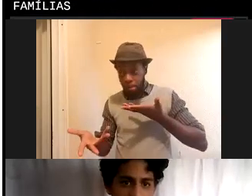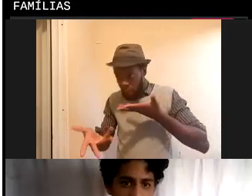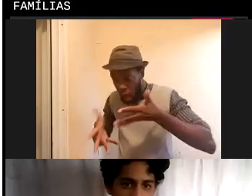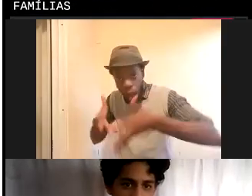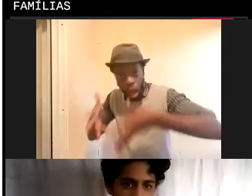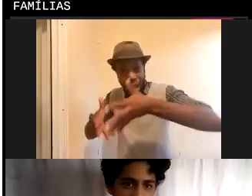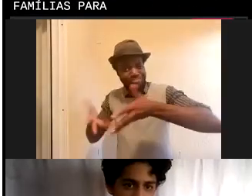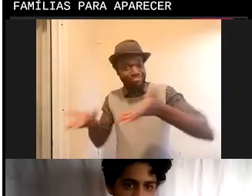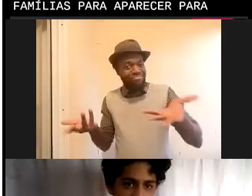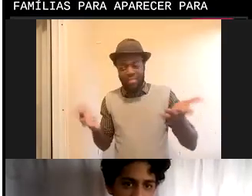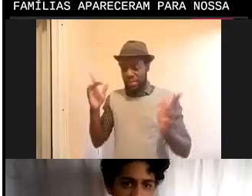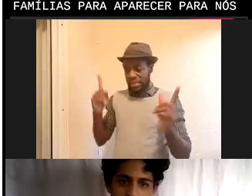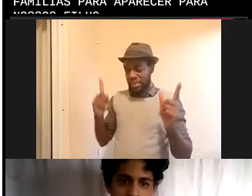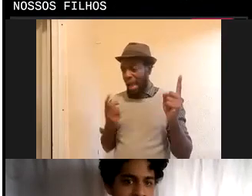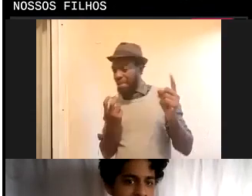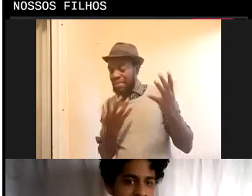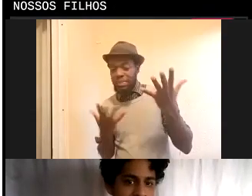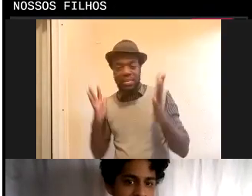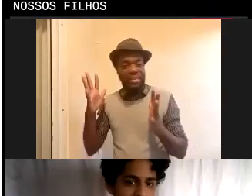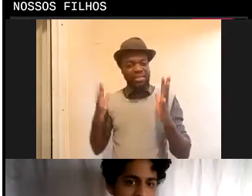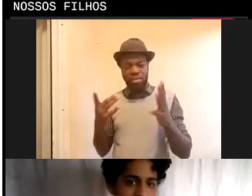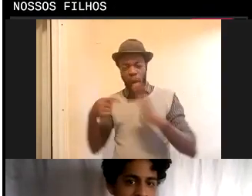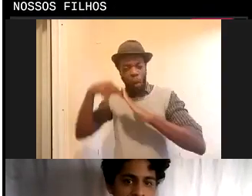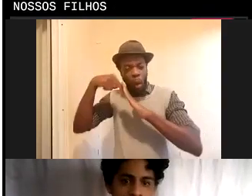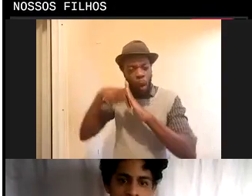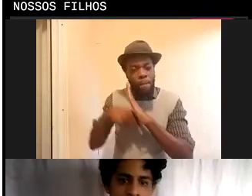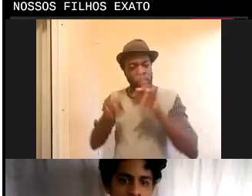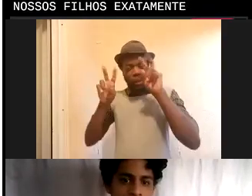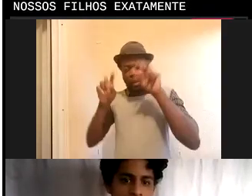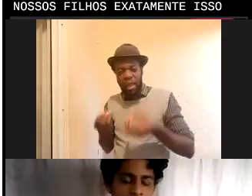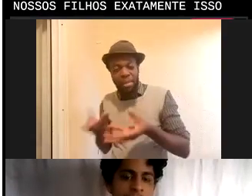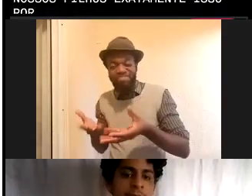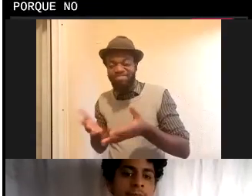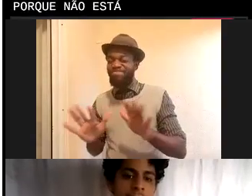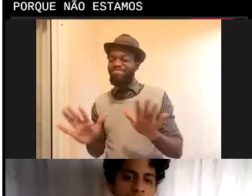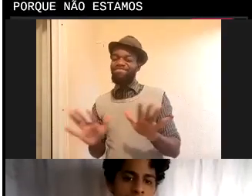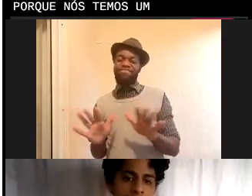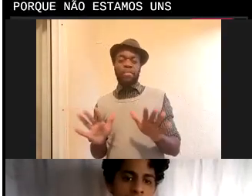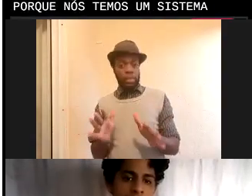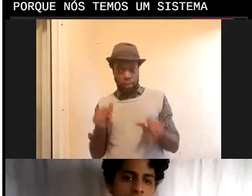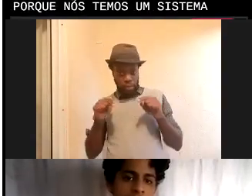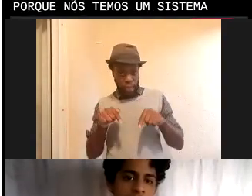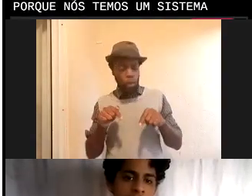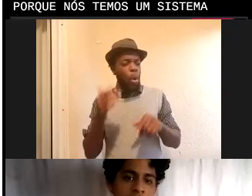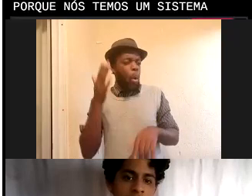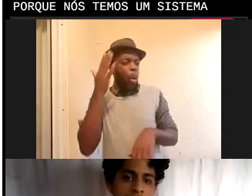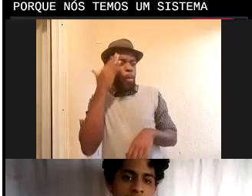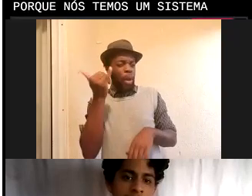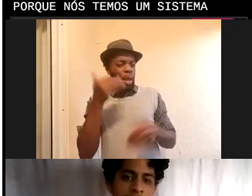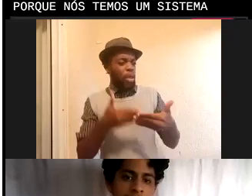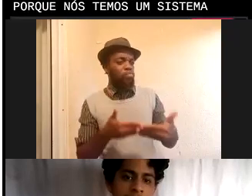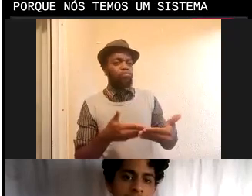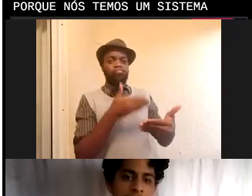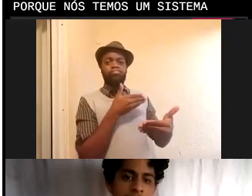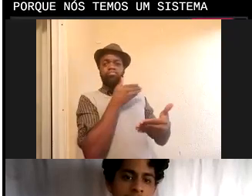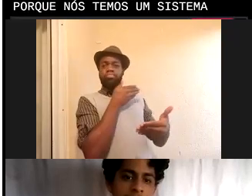hijos. Y es precisamente porque tenemos un sistema que no nos ha